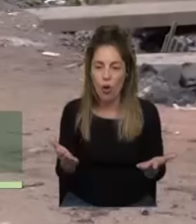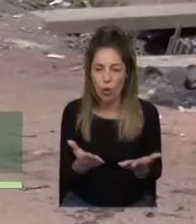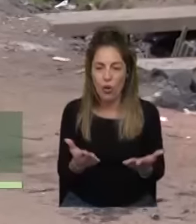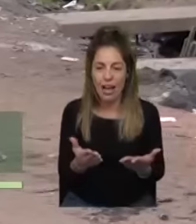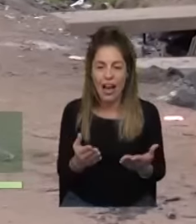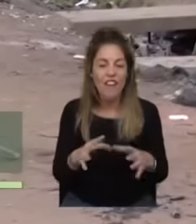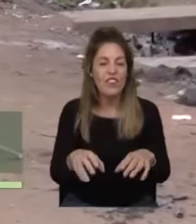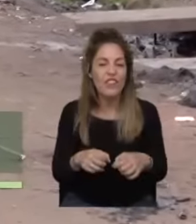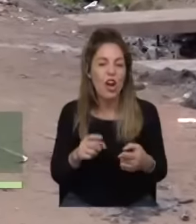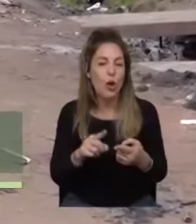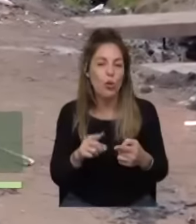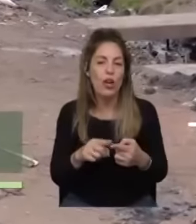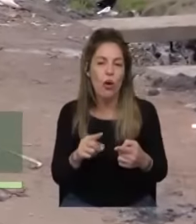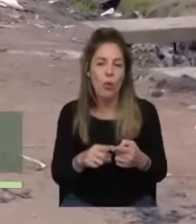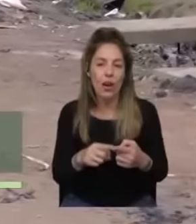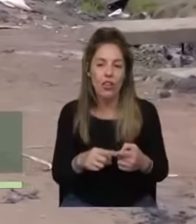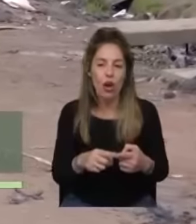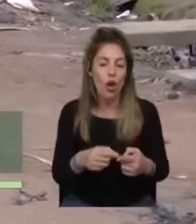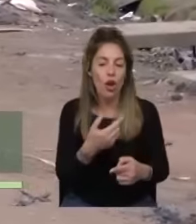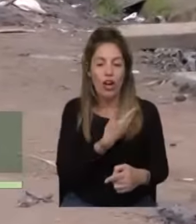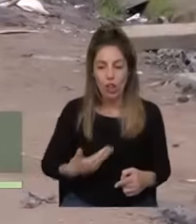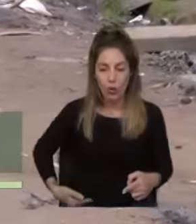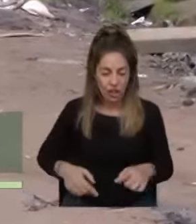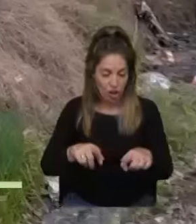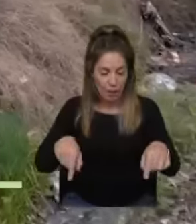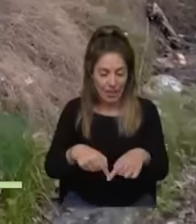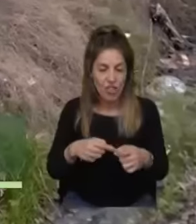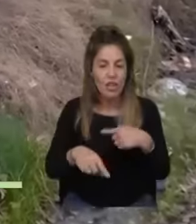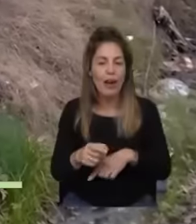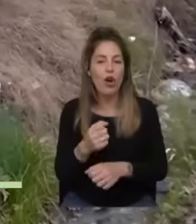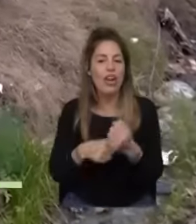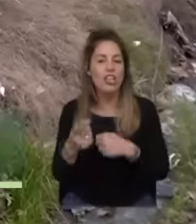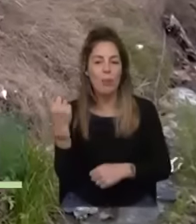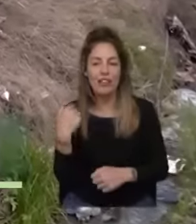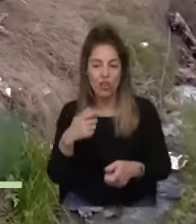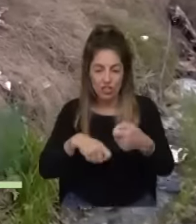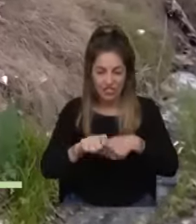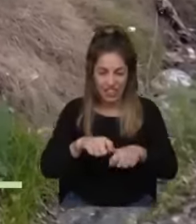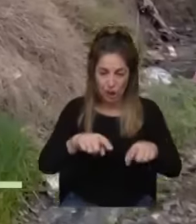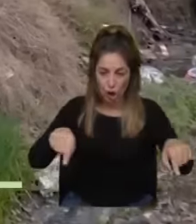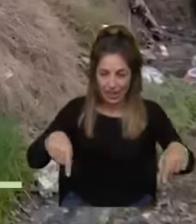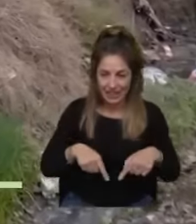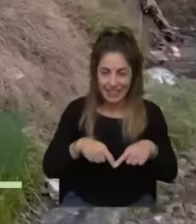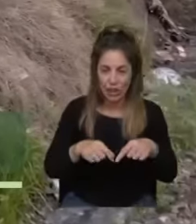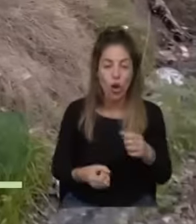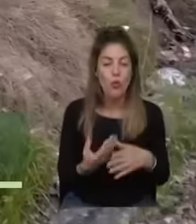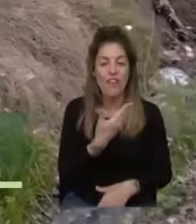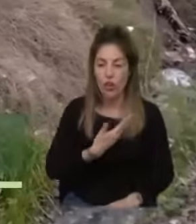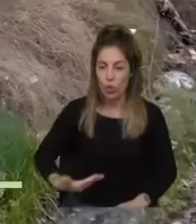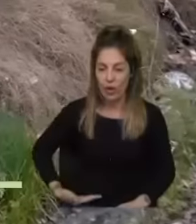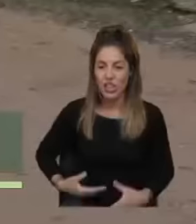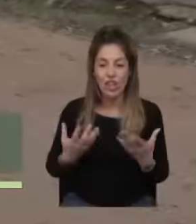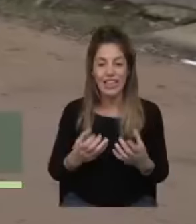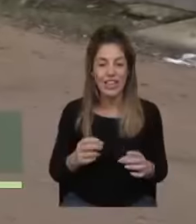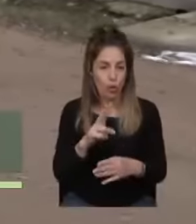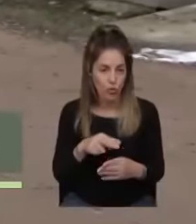acuerdo de palabra con quien era propietario del predio. Sin embargo, el año pasado se concretó la venta del terreno, cuyo nuevo dueño prevé